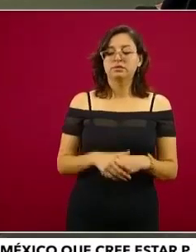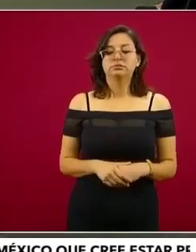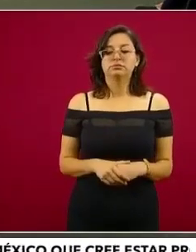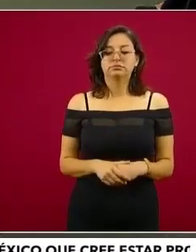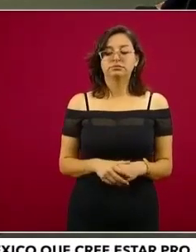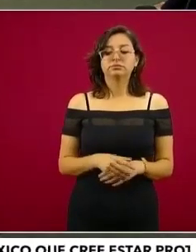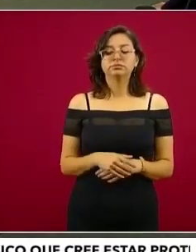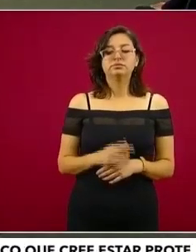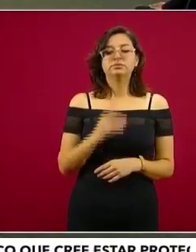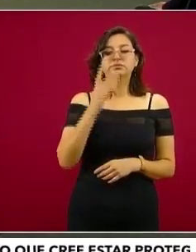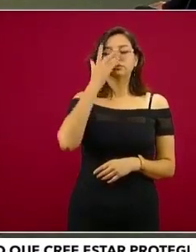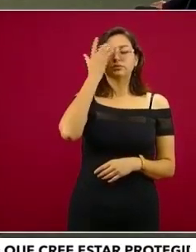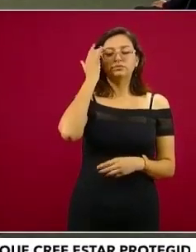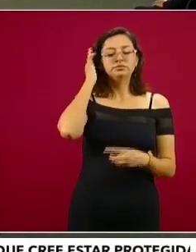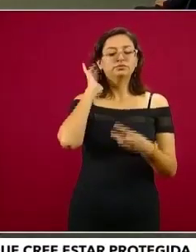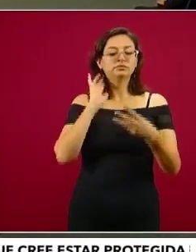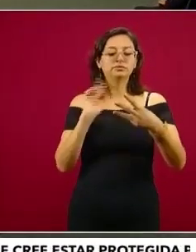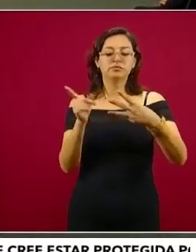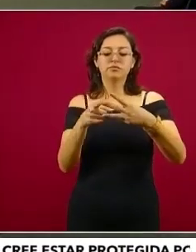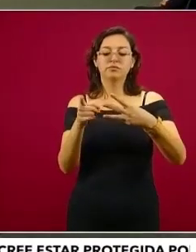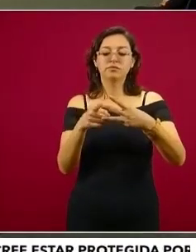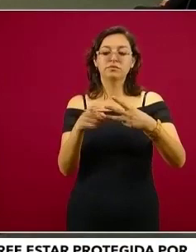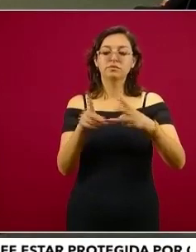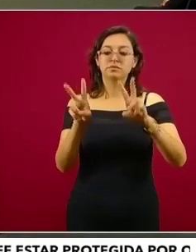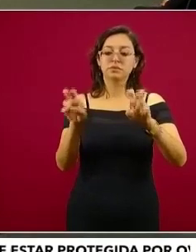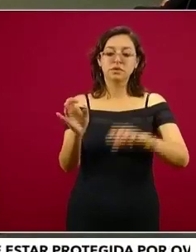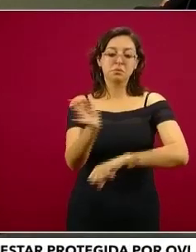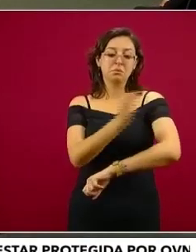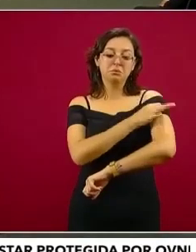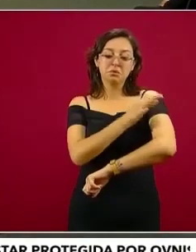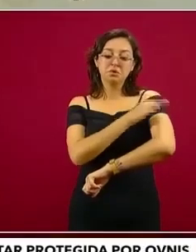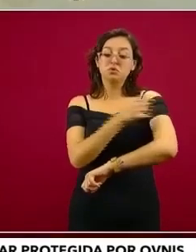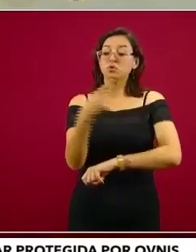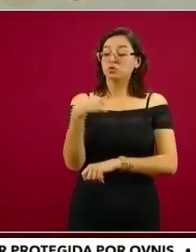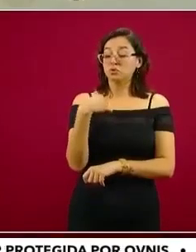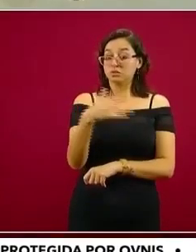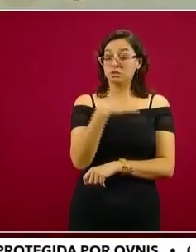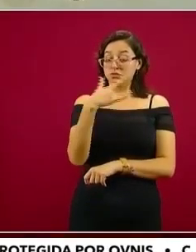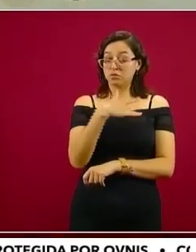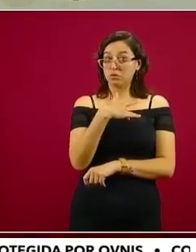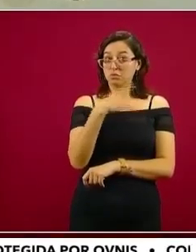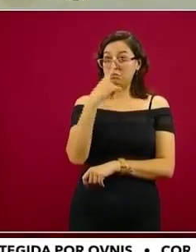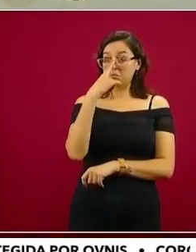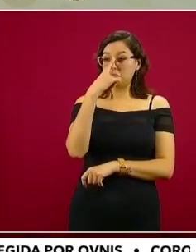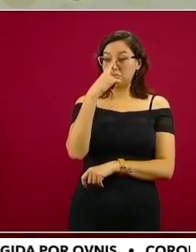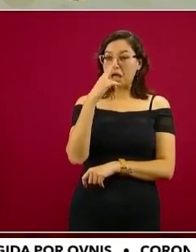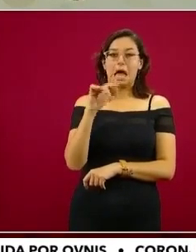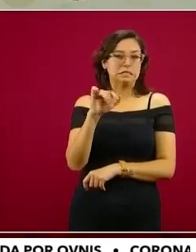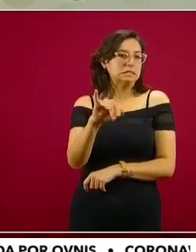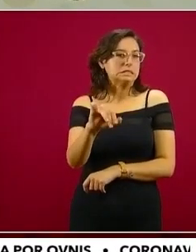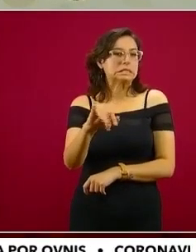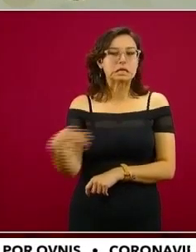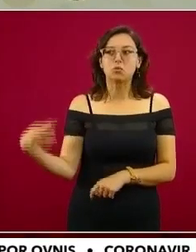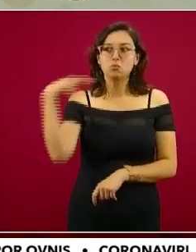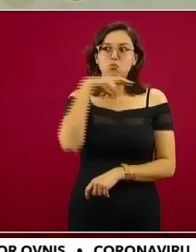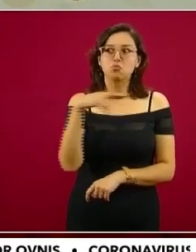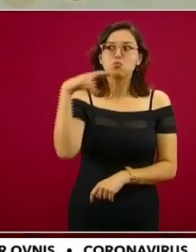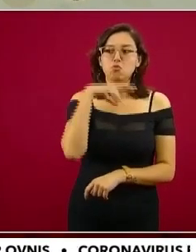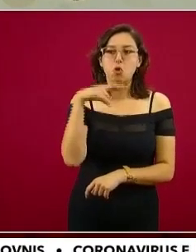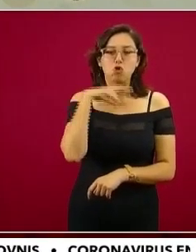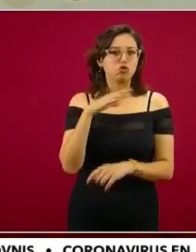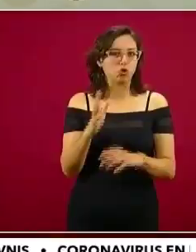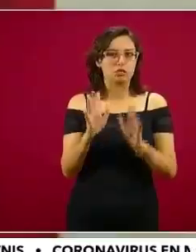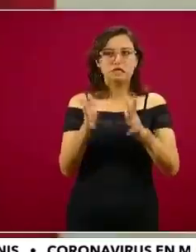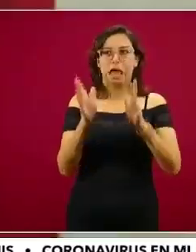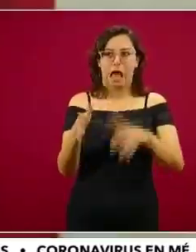vacunas, primero, no soy tan optimista de que tengamos una vacuna pronto. Efectivamente, hay algunas